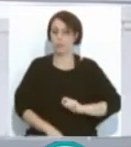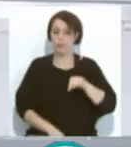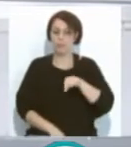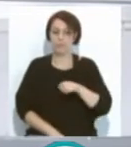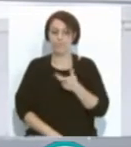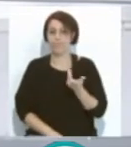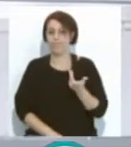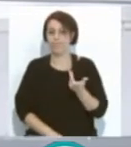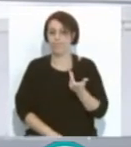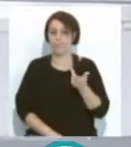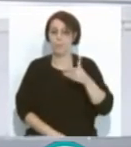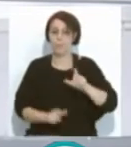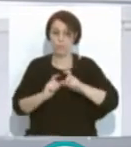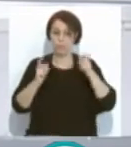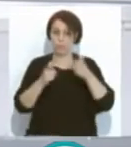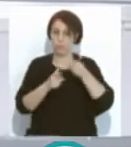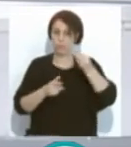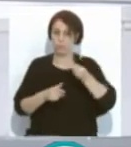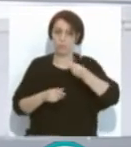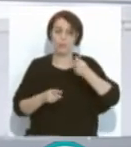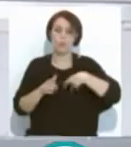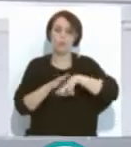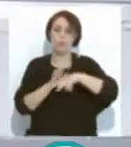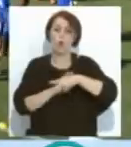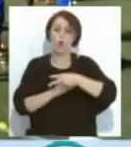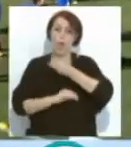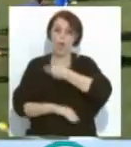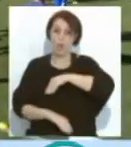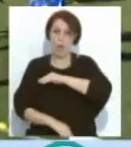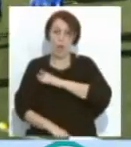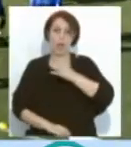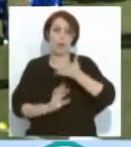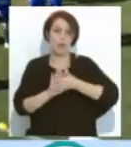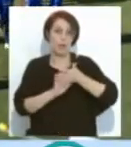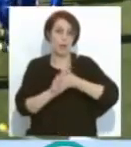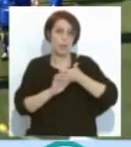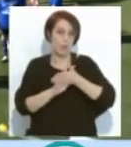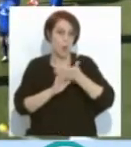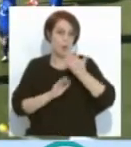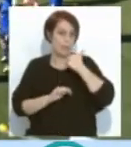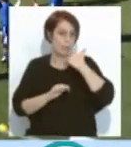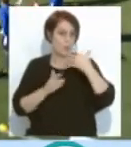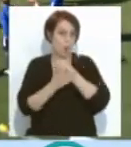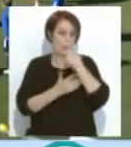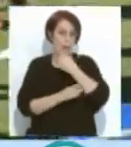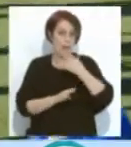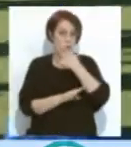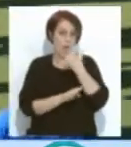potentes plantillas del fútbol nacional, y hablo potente casi todos los de primera, no han